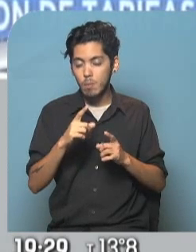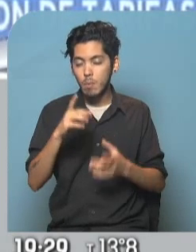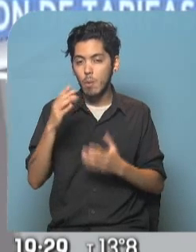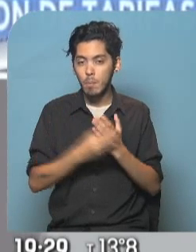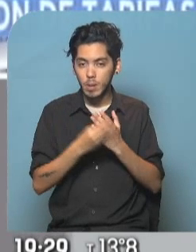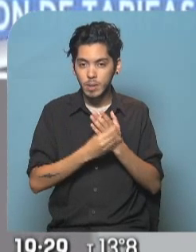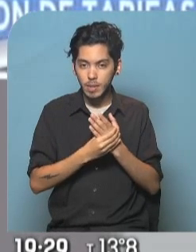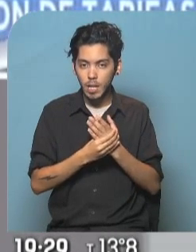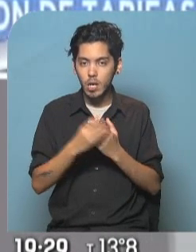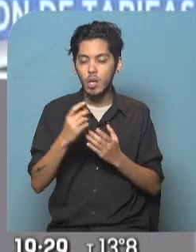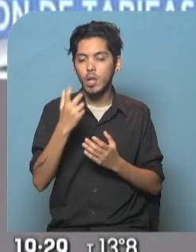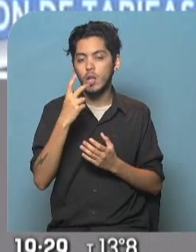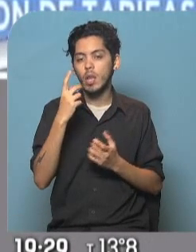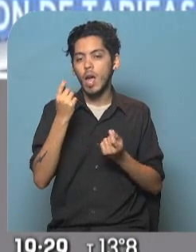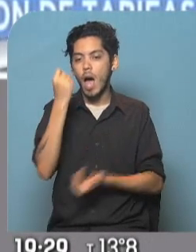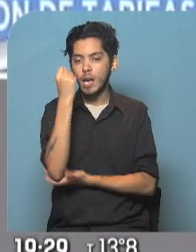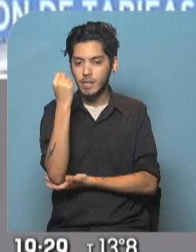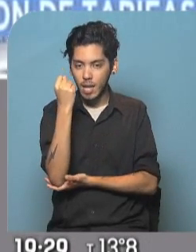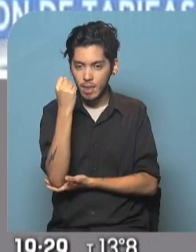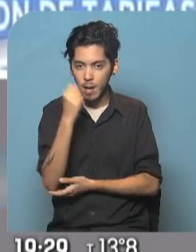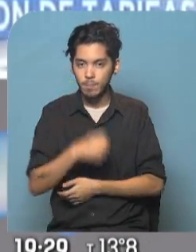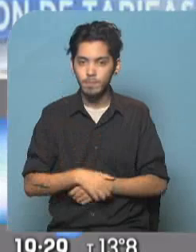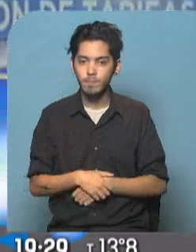de hacienda- vamos a comenzar a repasarlos